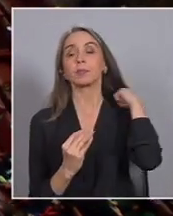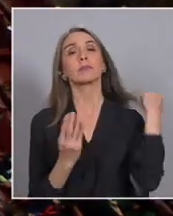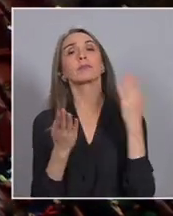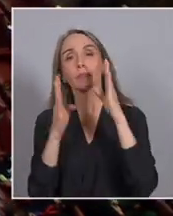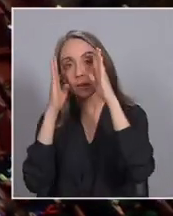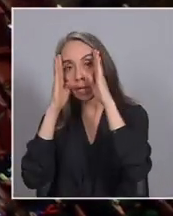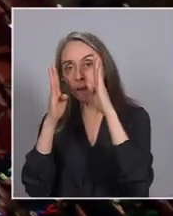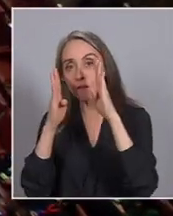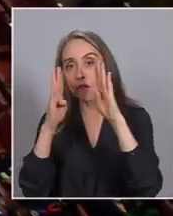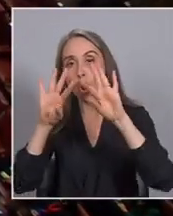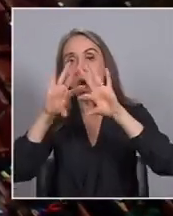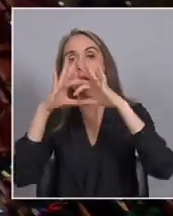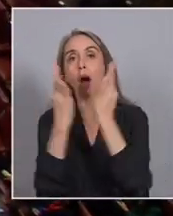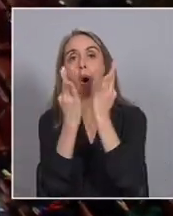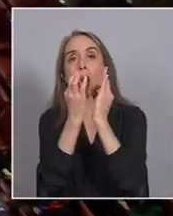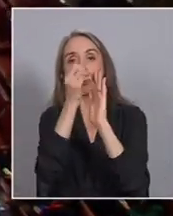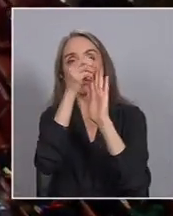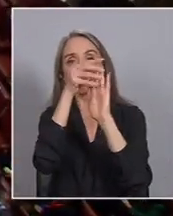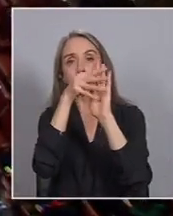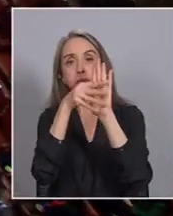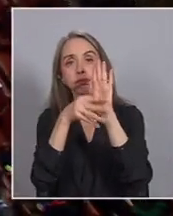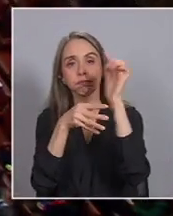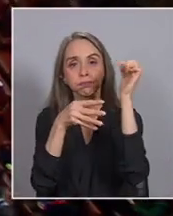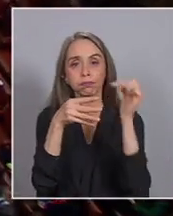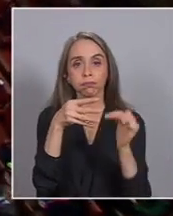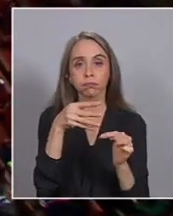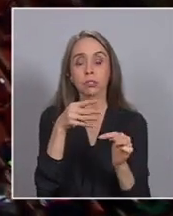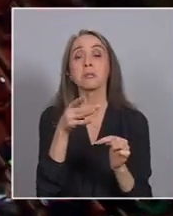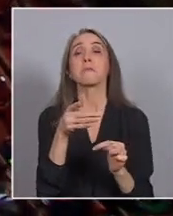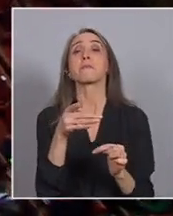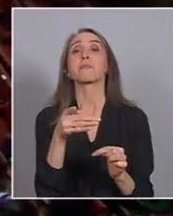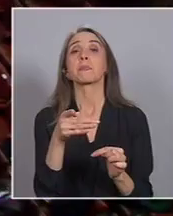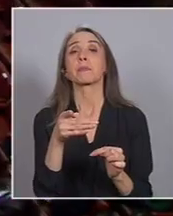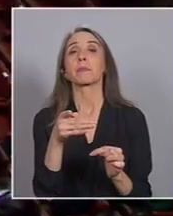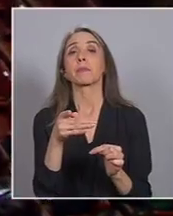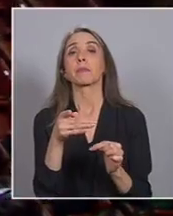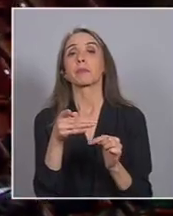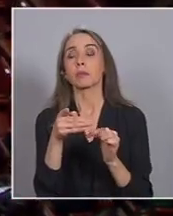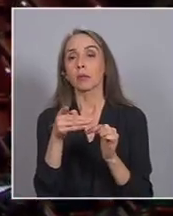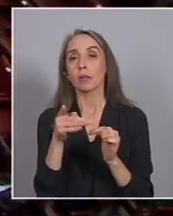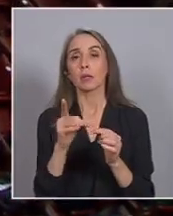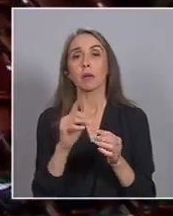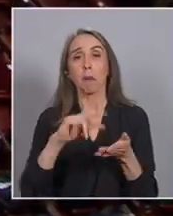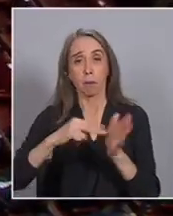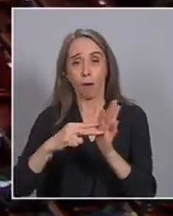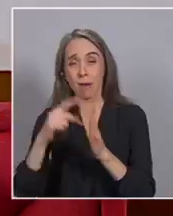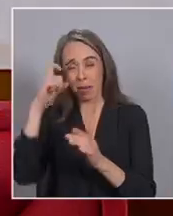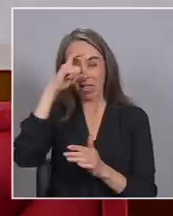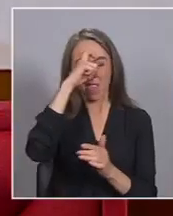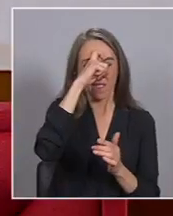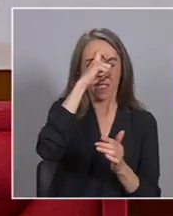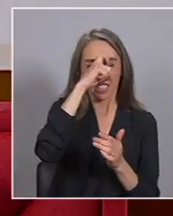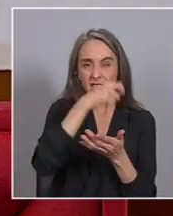enfoque integral y debe abordar el problema en toda su complejidad,